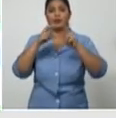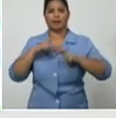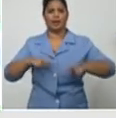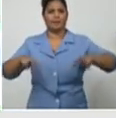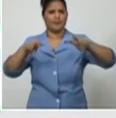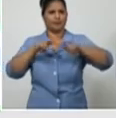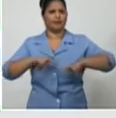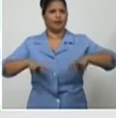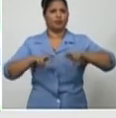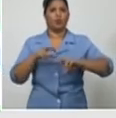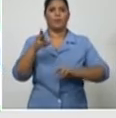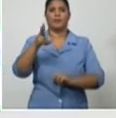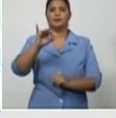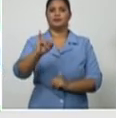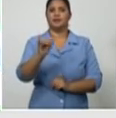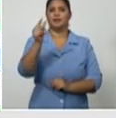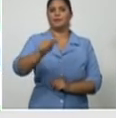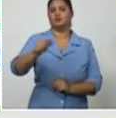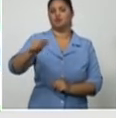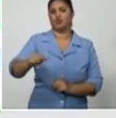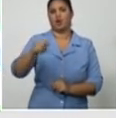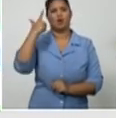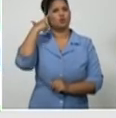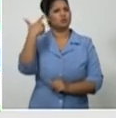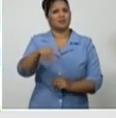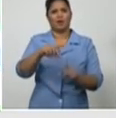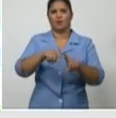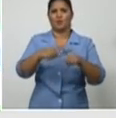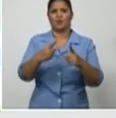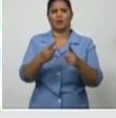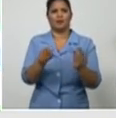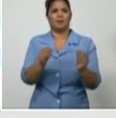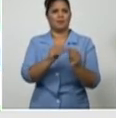de 26 de los pacientes diagnosticados ayer.